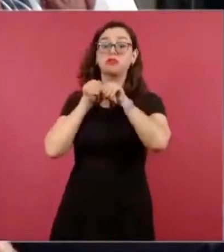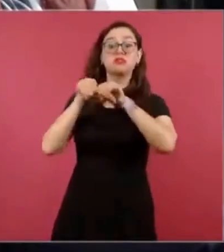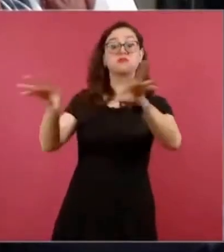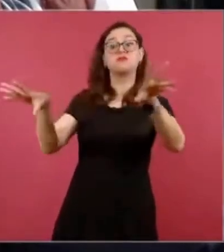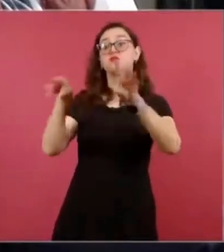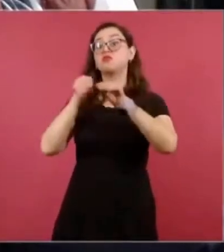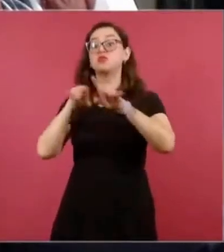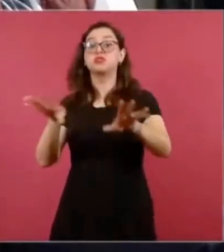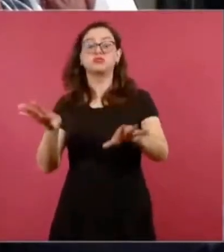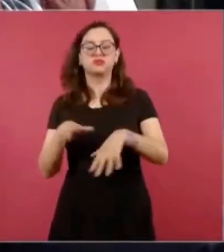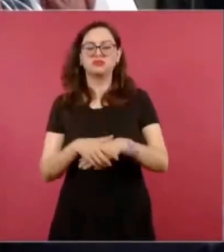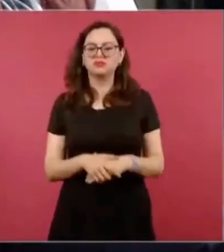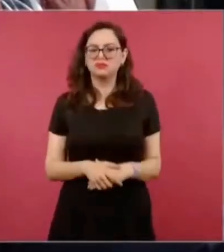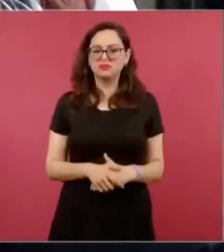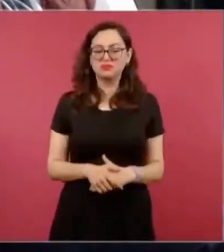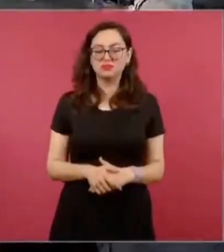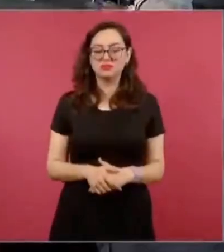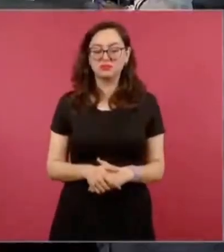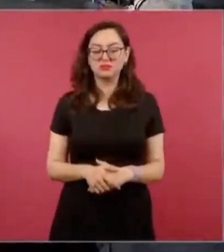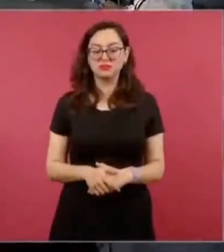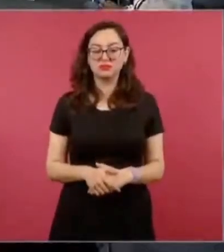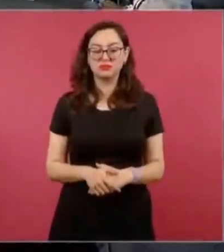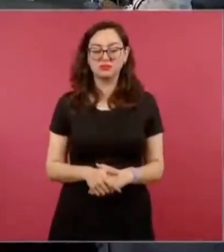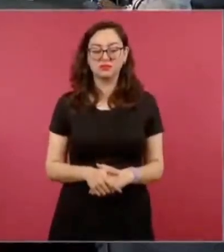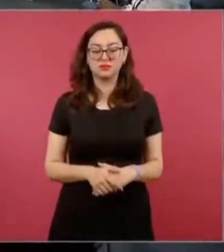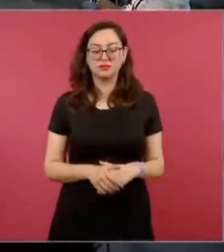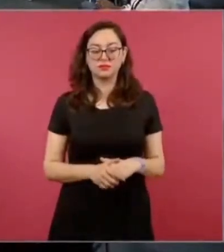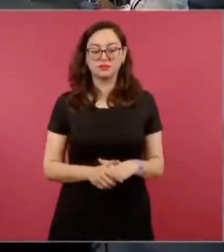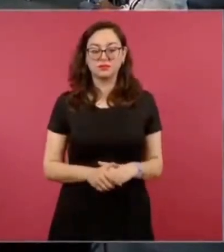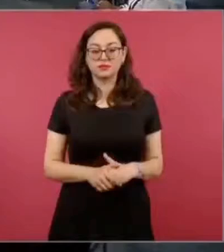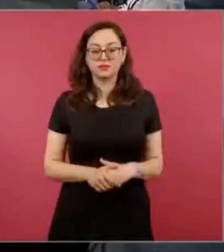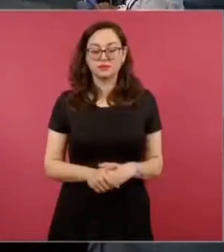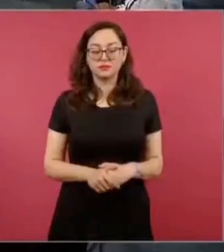esto está bien. Pues es muy